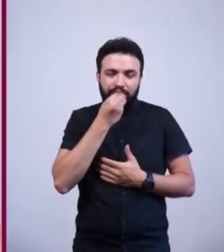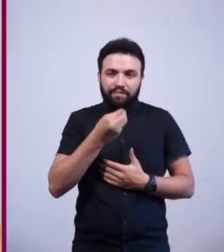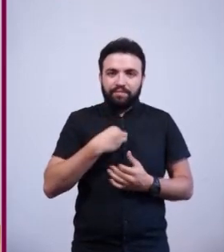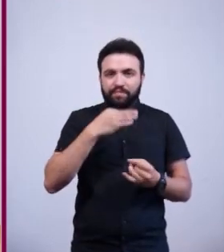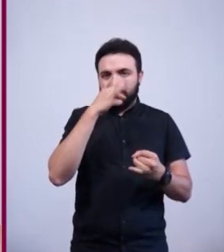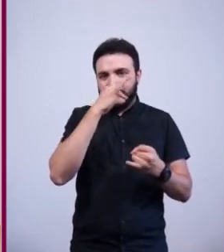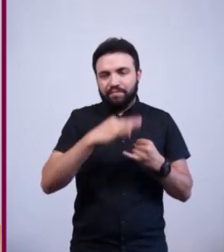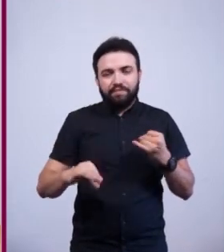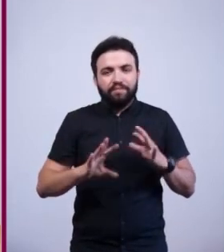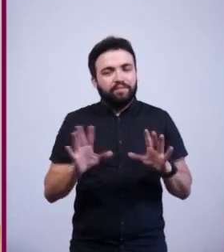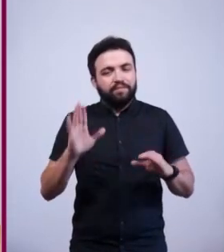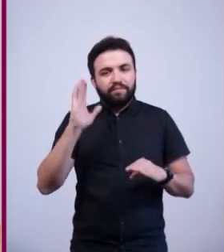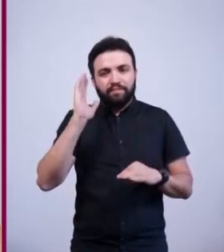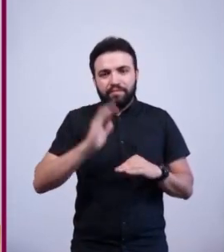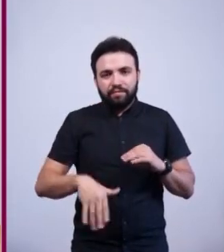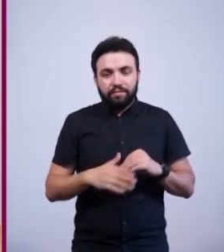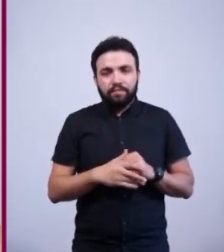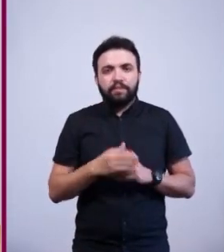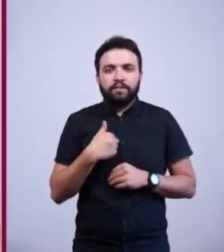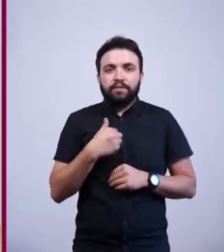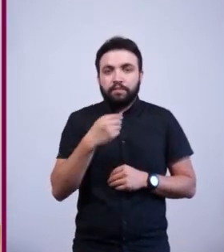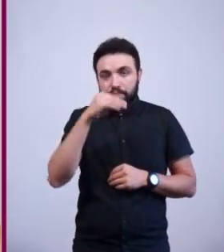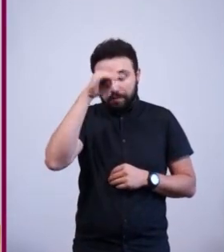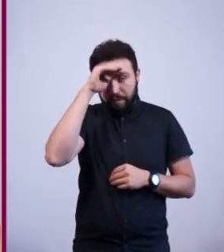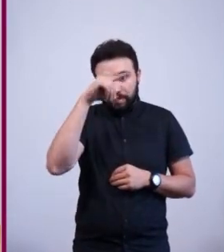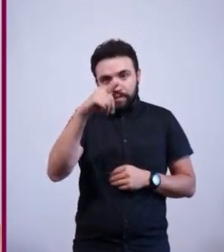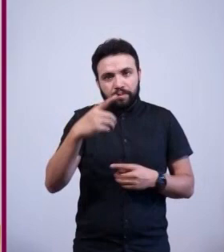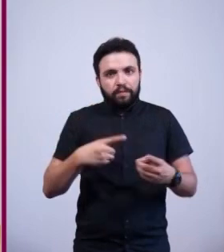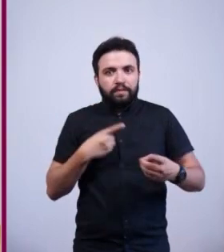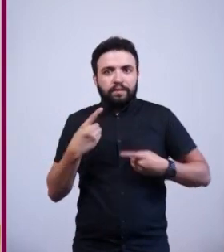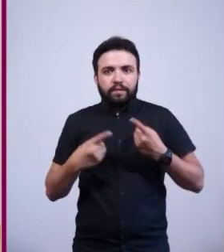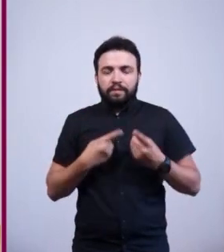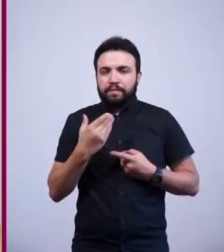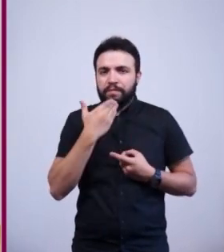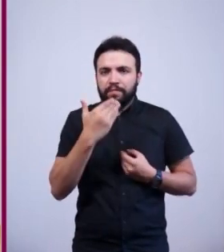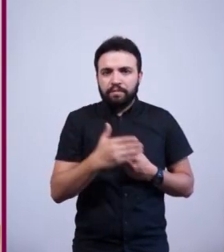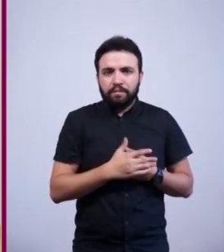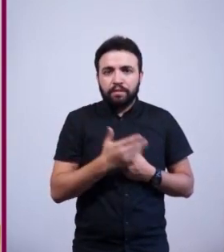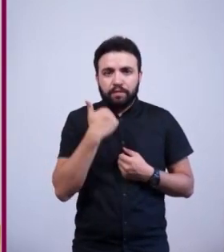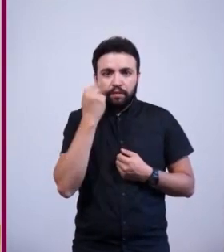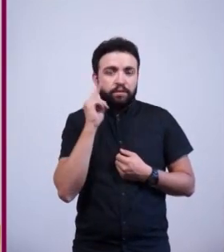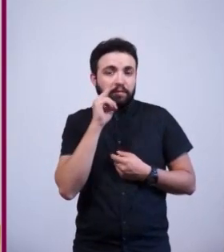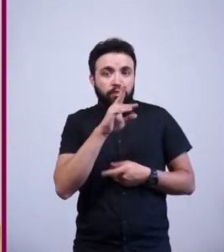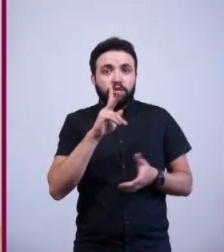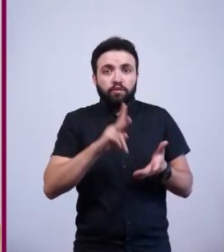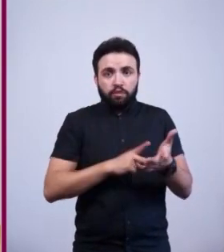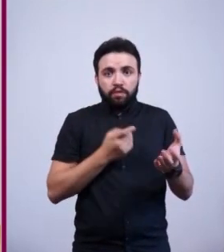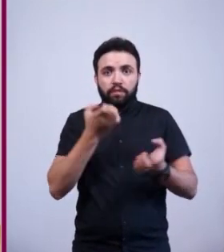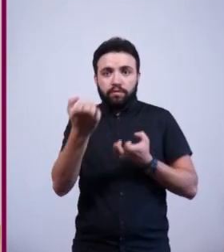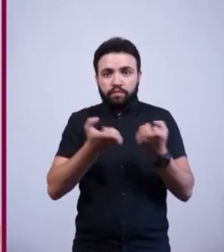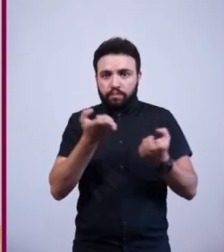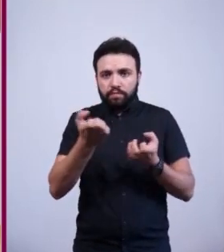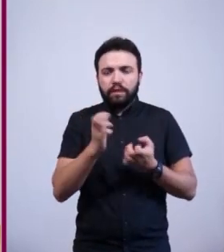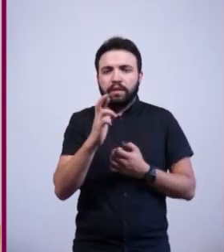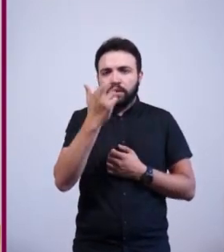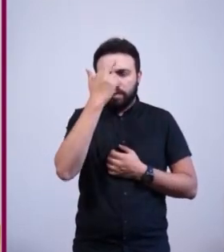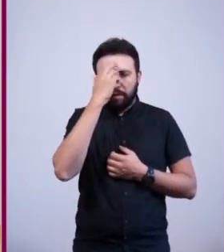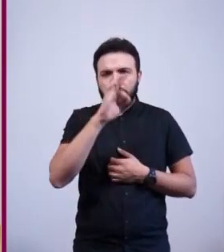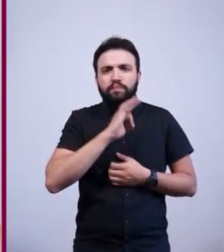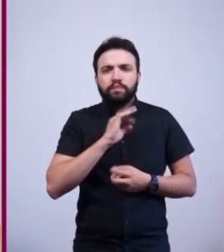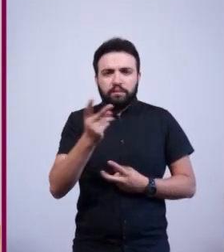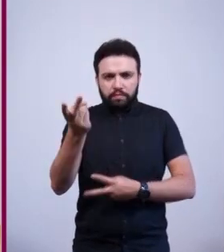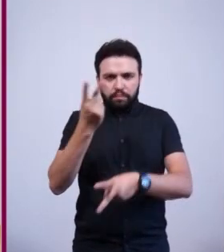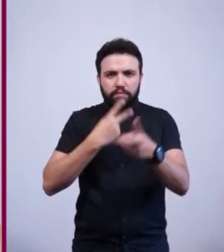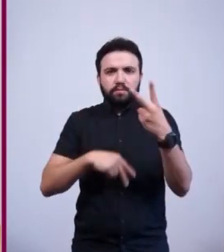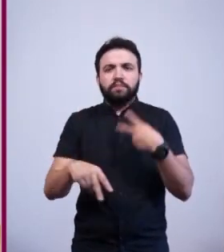al final de este programa. Esperamos que lo hayan disfrutado tanto como nosotros. Y si quieren volver a ver los ejercicios que nos sugirió Florencia, recuerden que